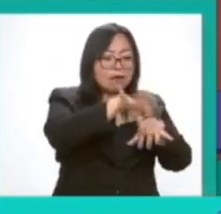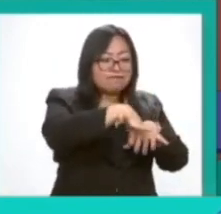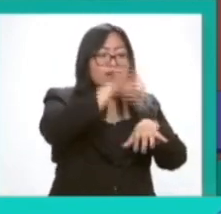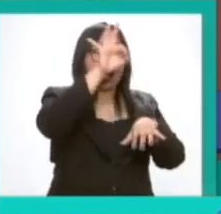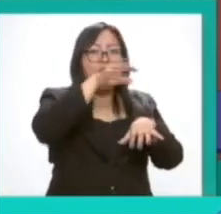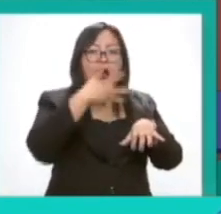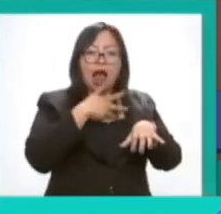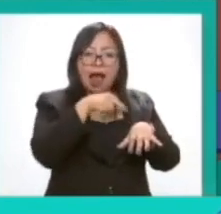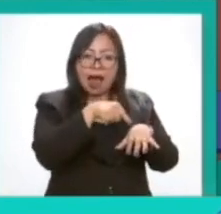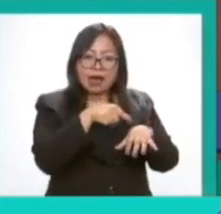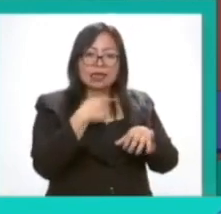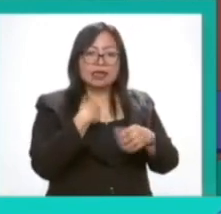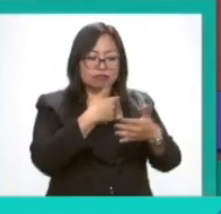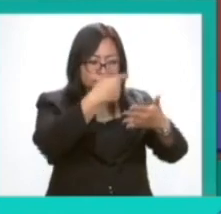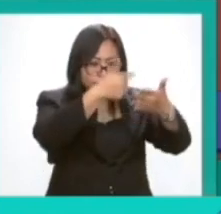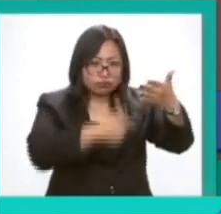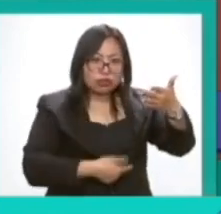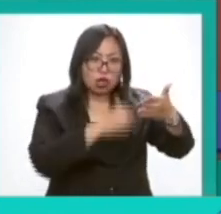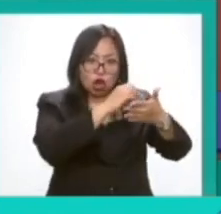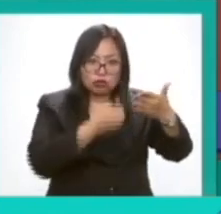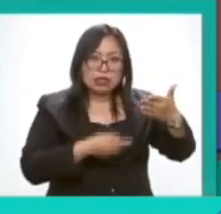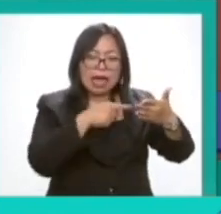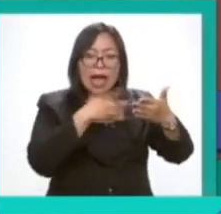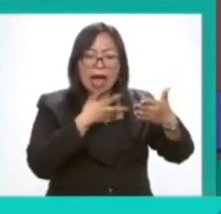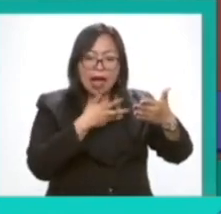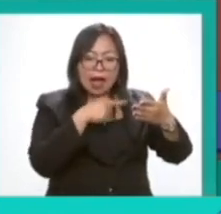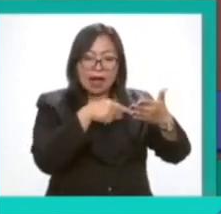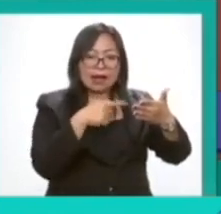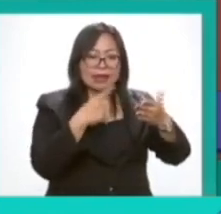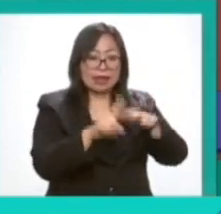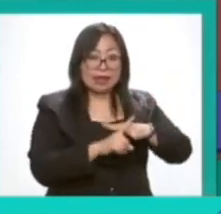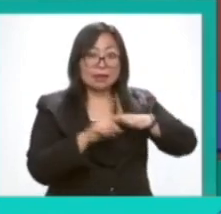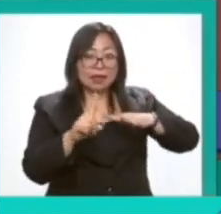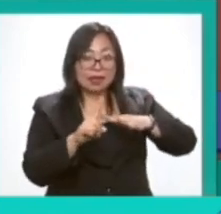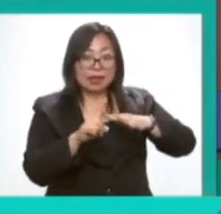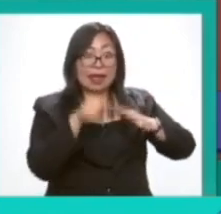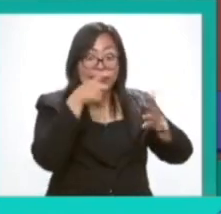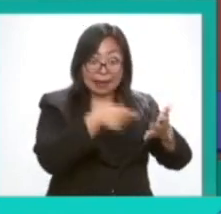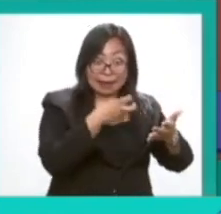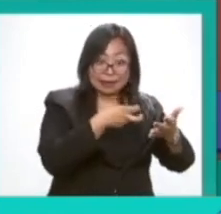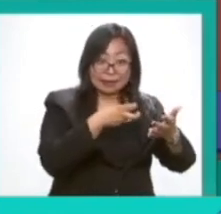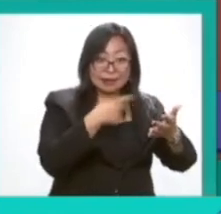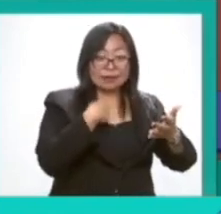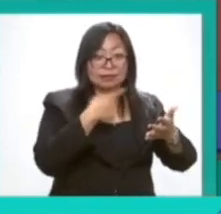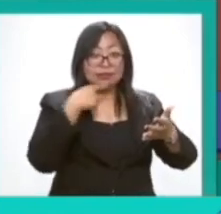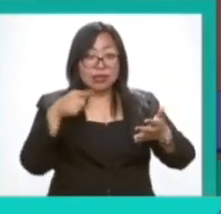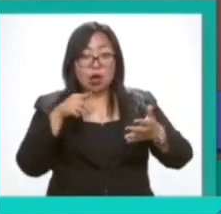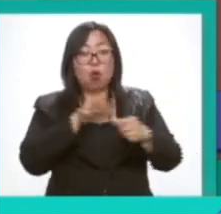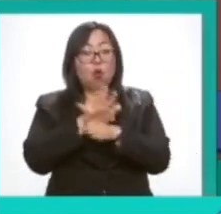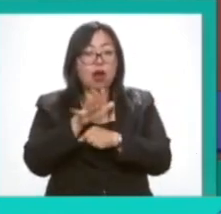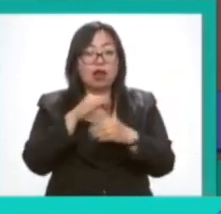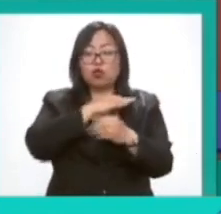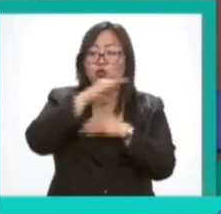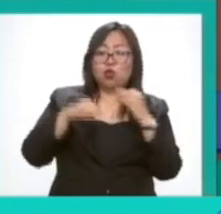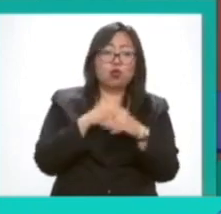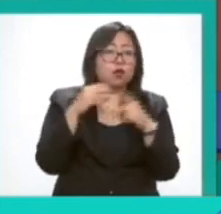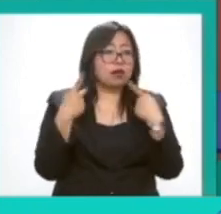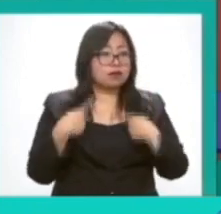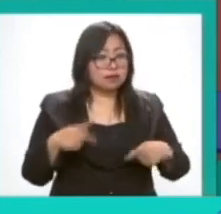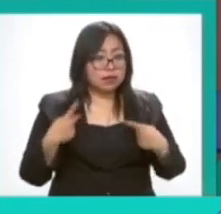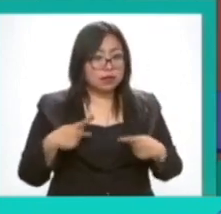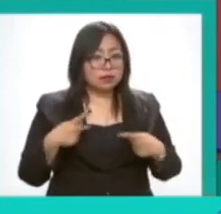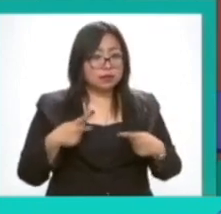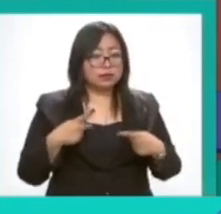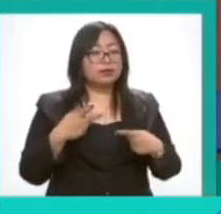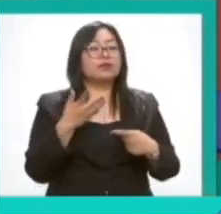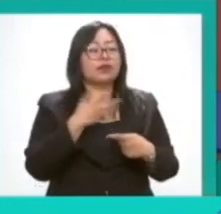la subdirección de control y verificación migratoria en el que ordena la verificación migratoria a todas las personas que